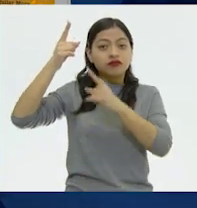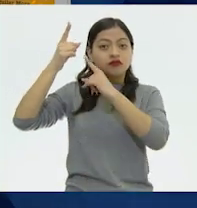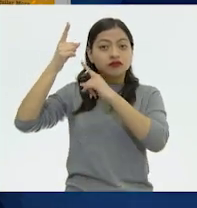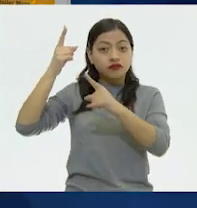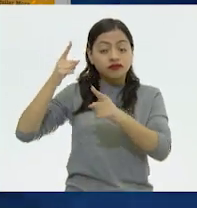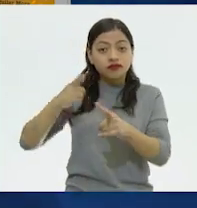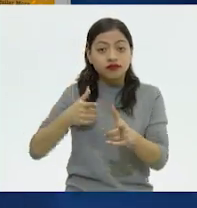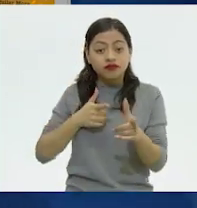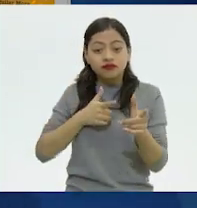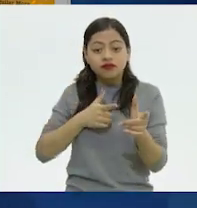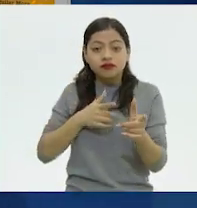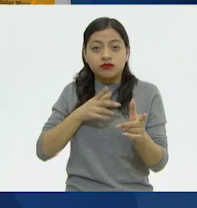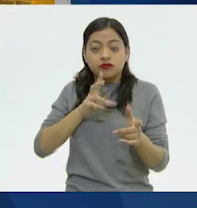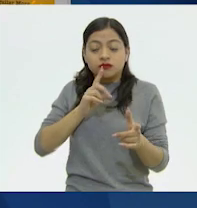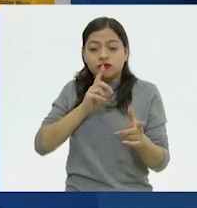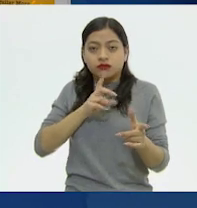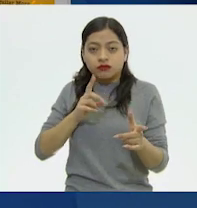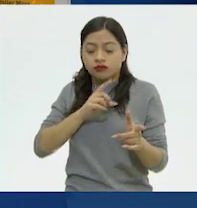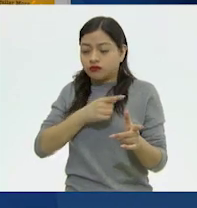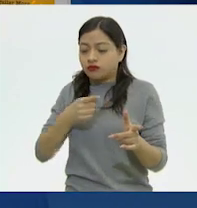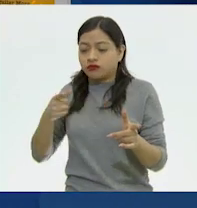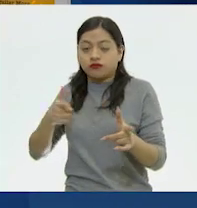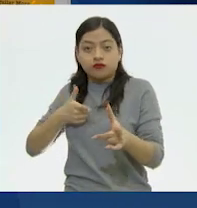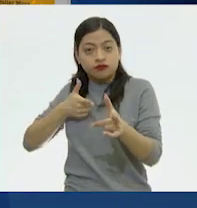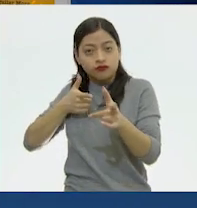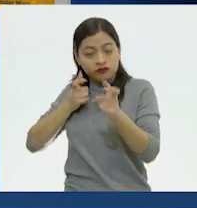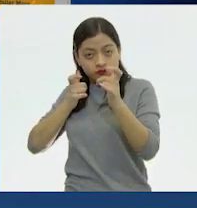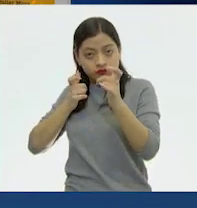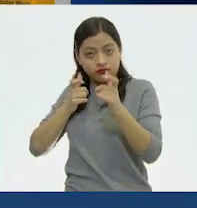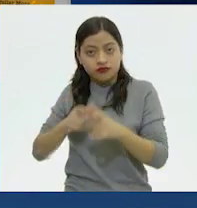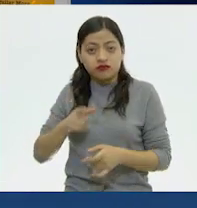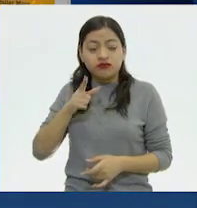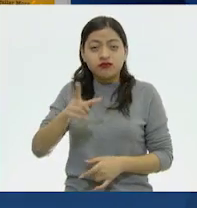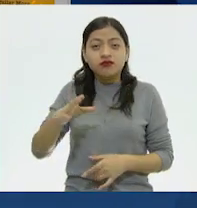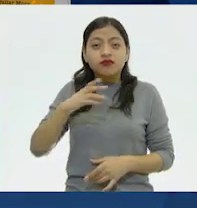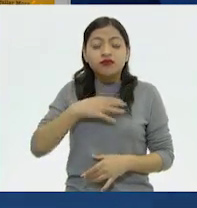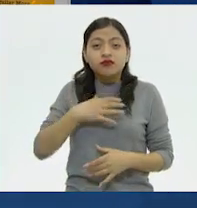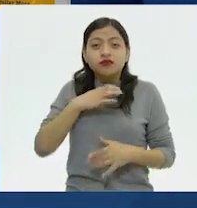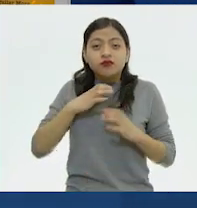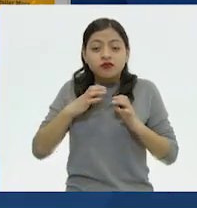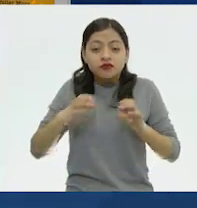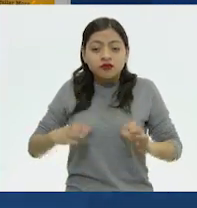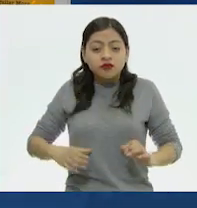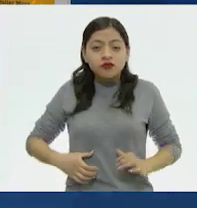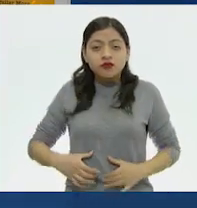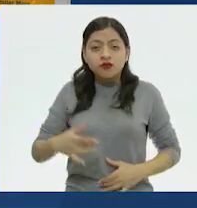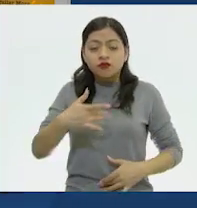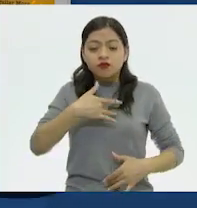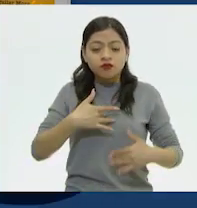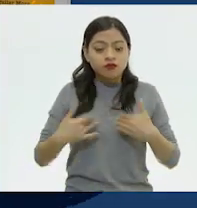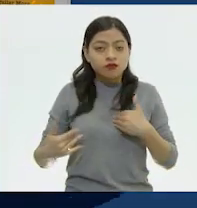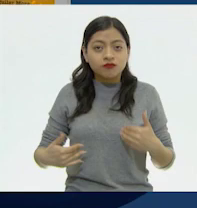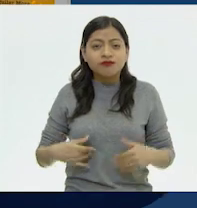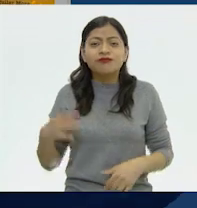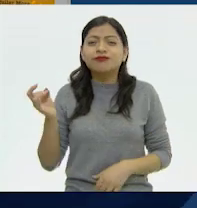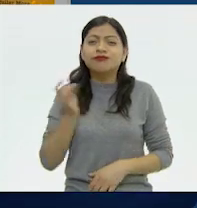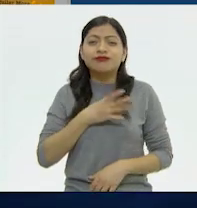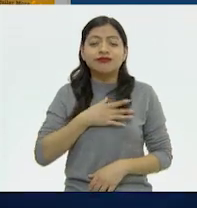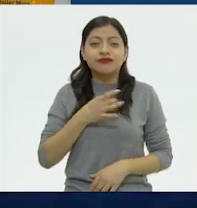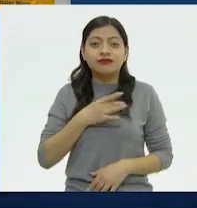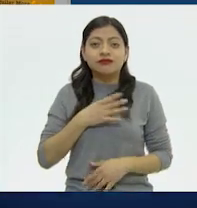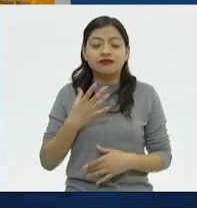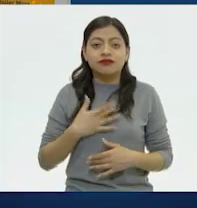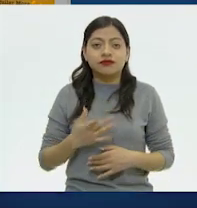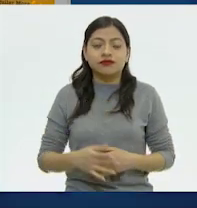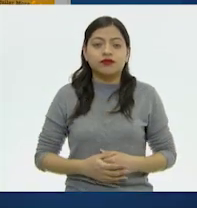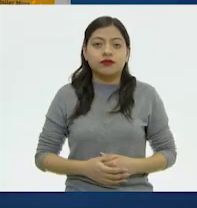salieron de los 30 10 fogonazos que se incrustaron en su cuerpo hinchado de alcohol y cobardía. Un